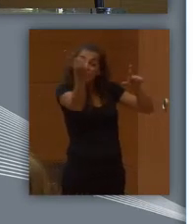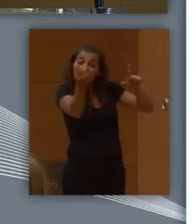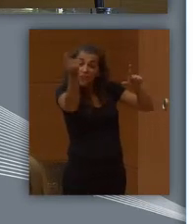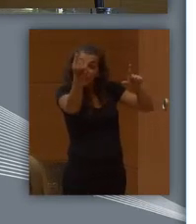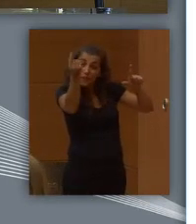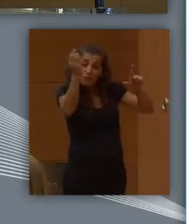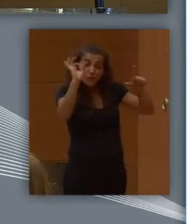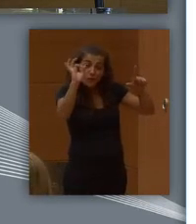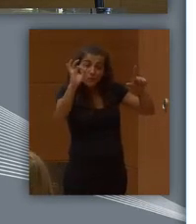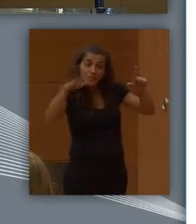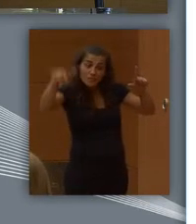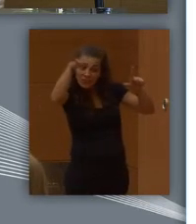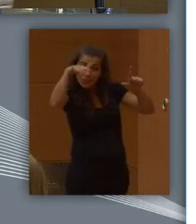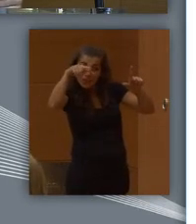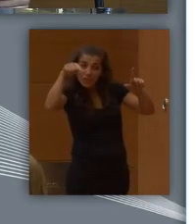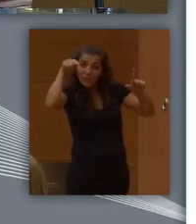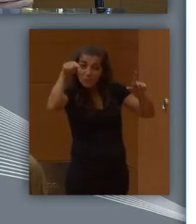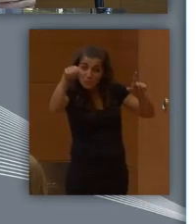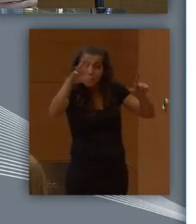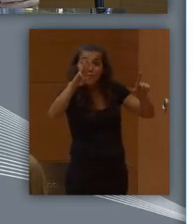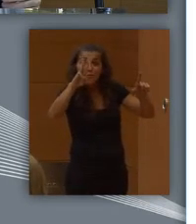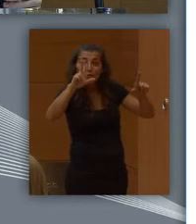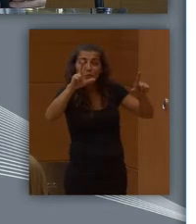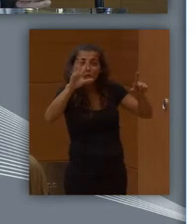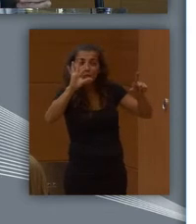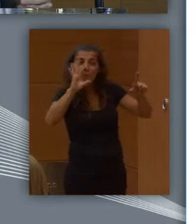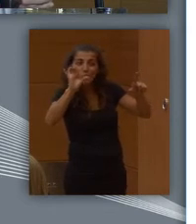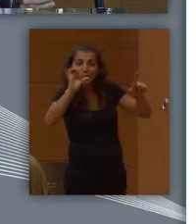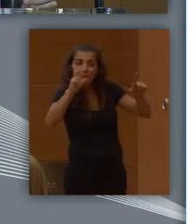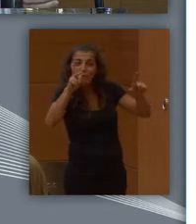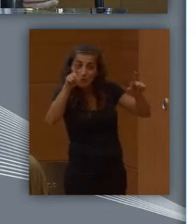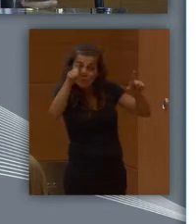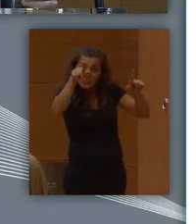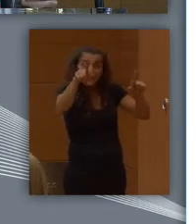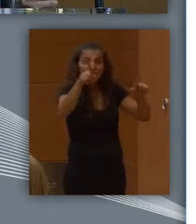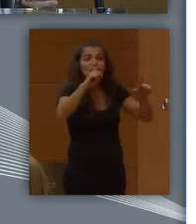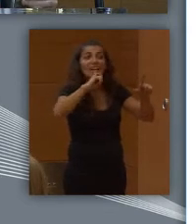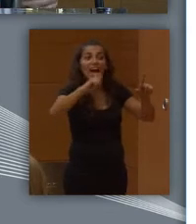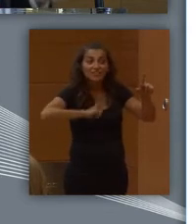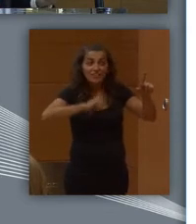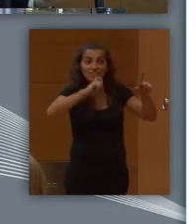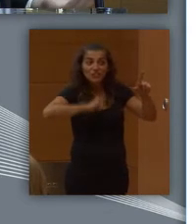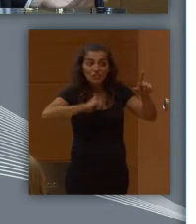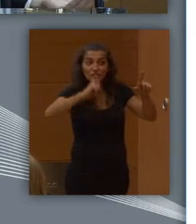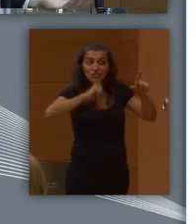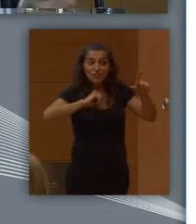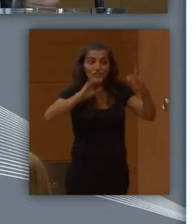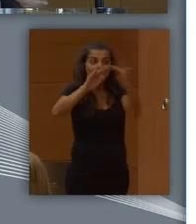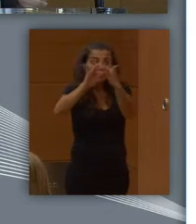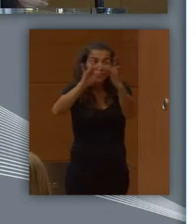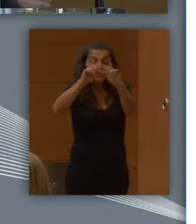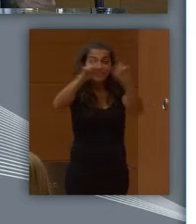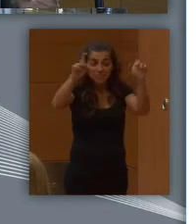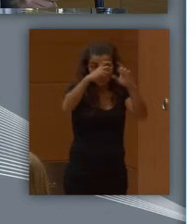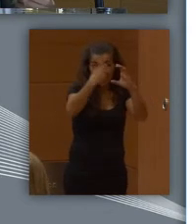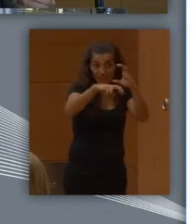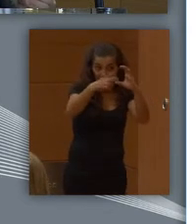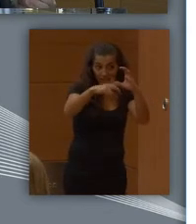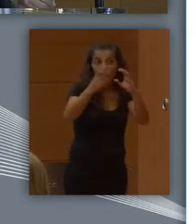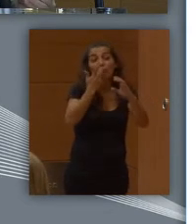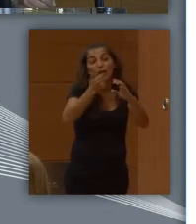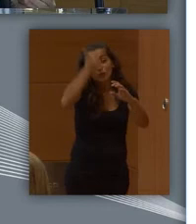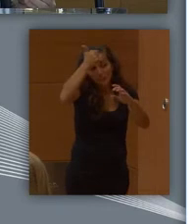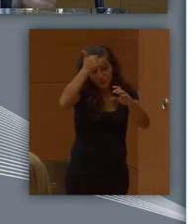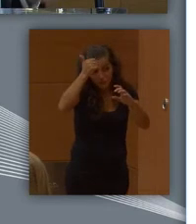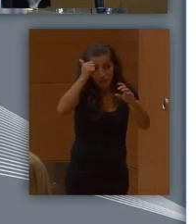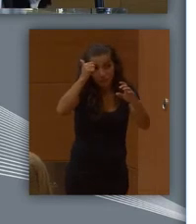taskbar, que son los avisos que se han generado en base a los favoritos que tenemos y las incidencias